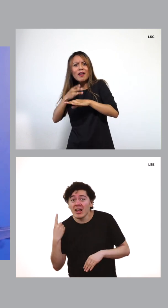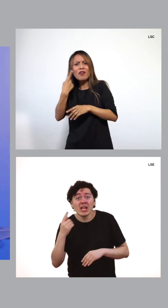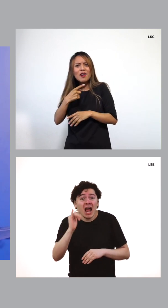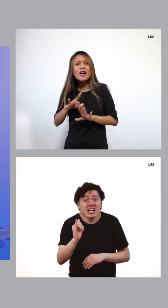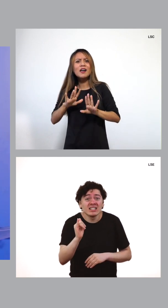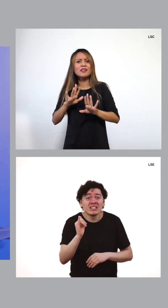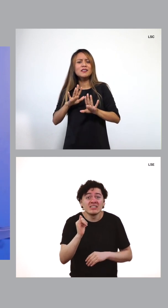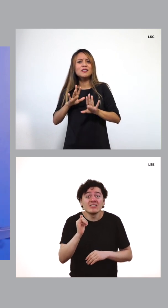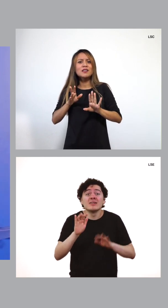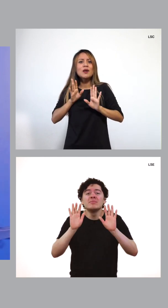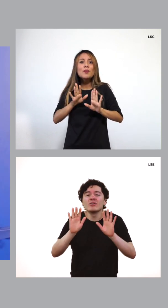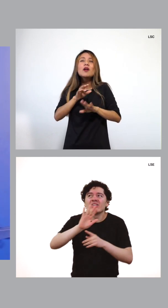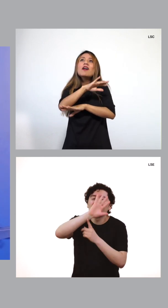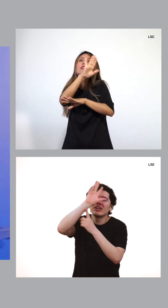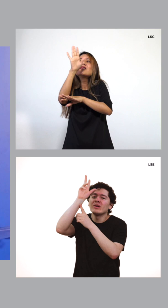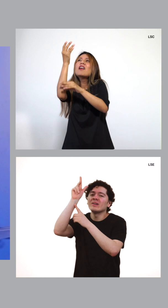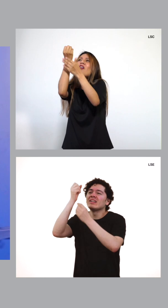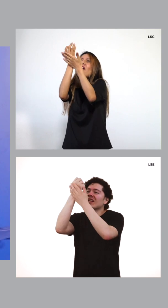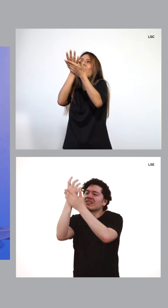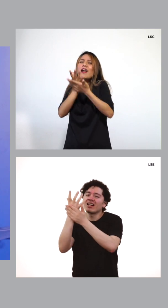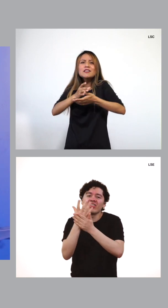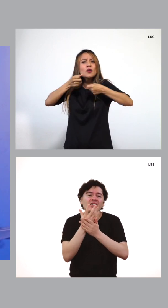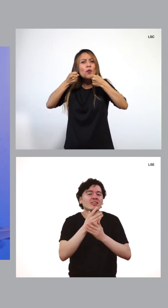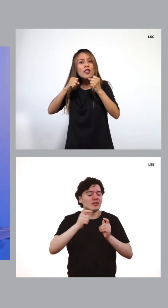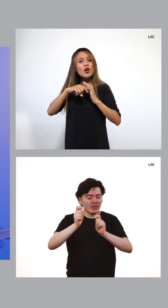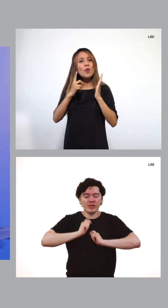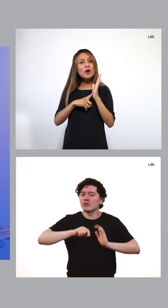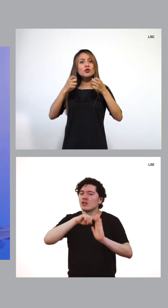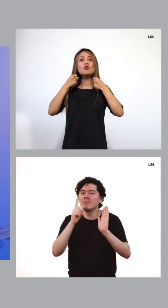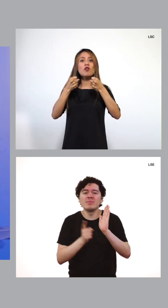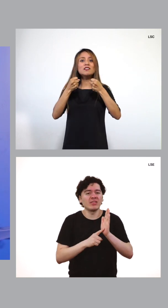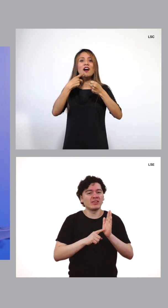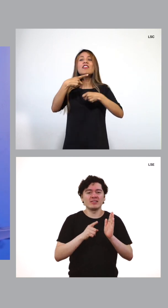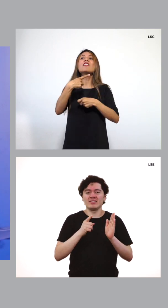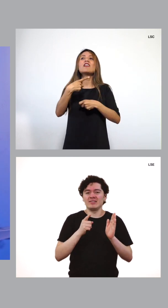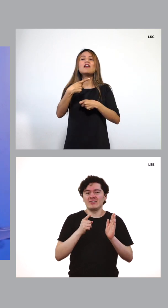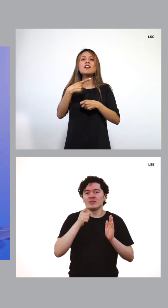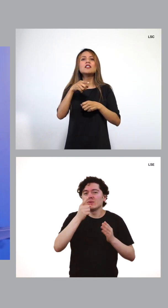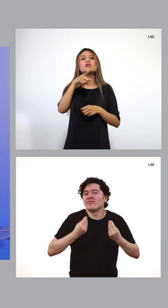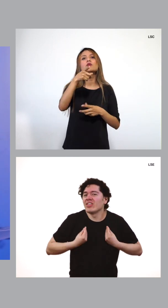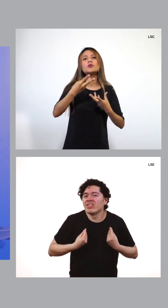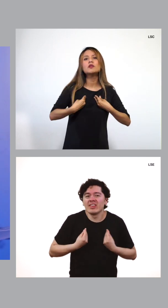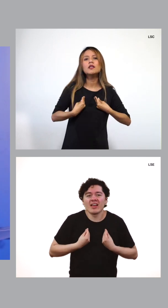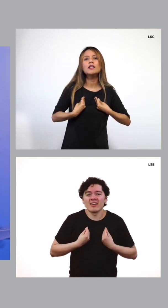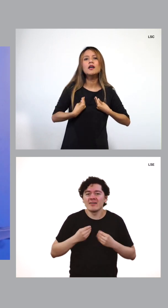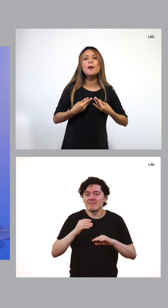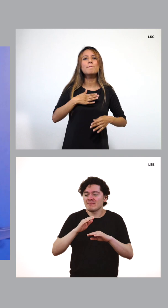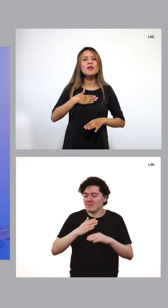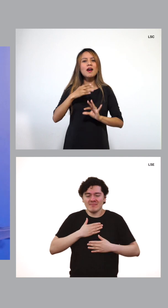abierta, el cielo, con toda su gracia, con todo su poder, con toda su fuerza, dice: este es